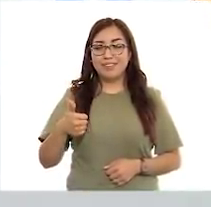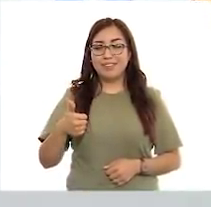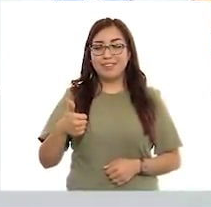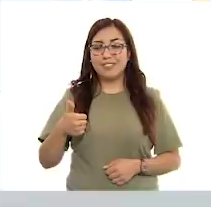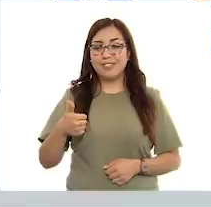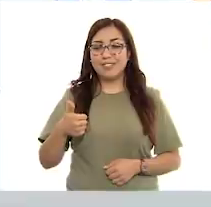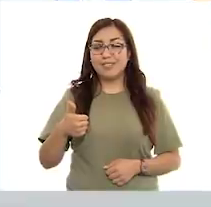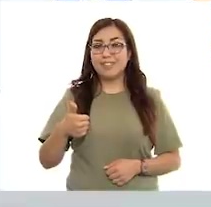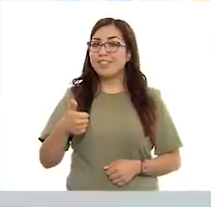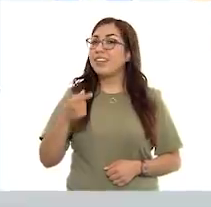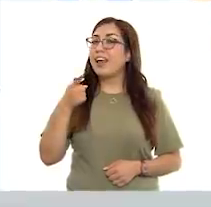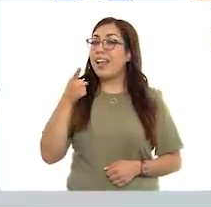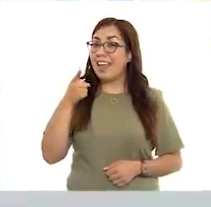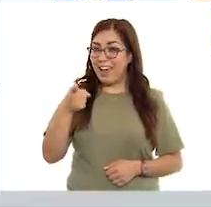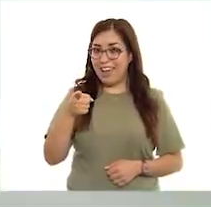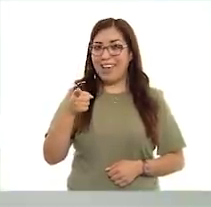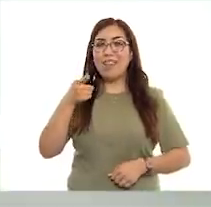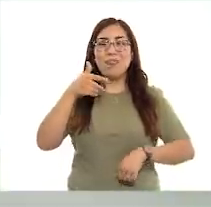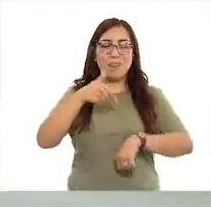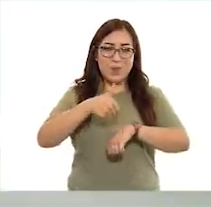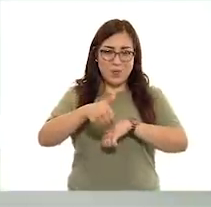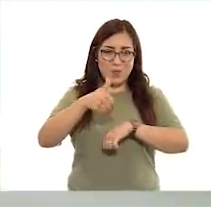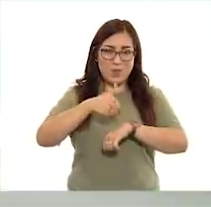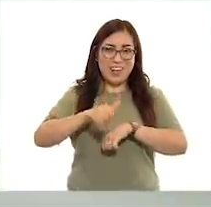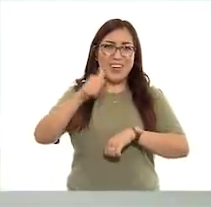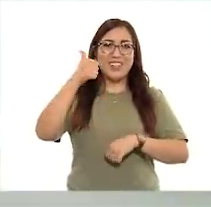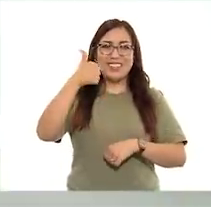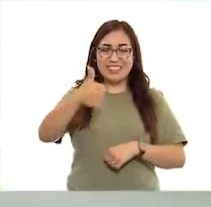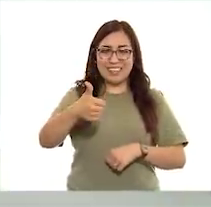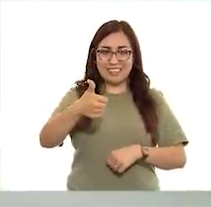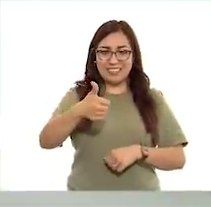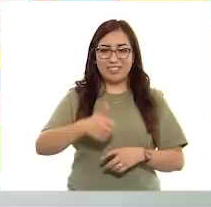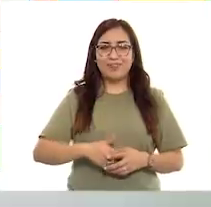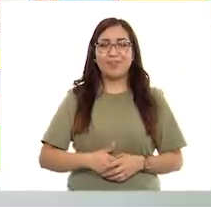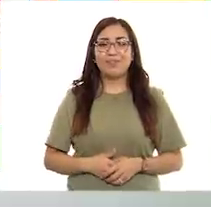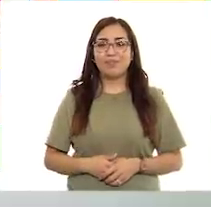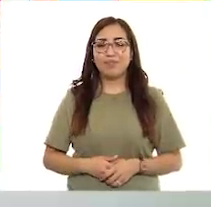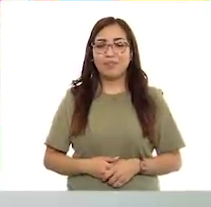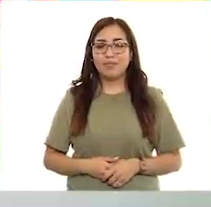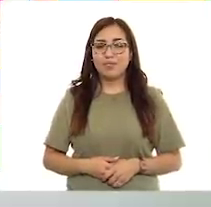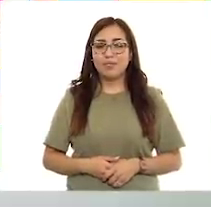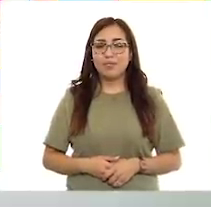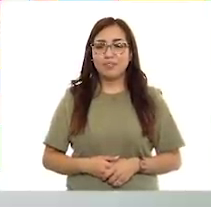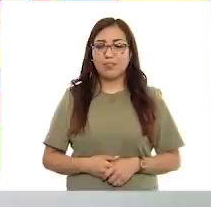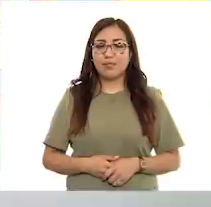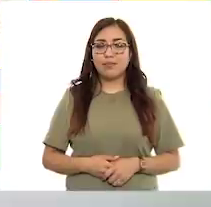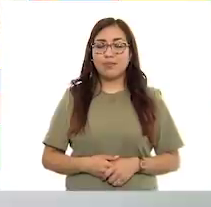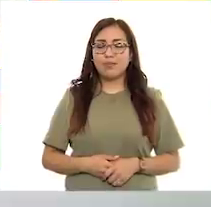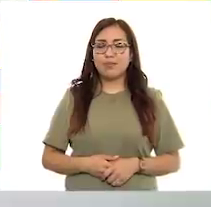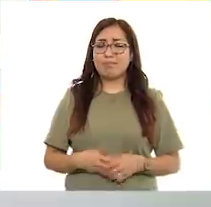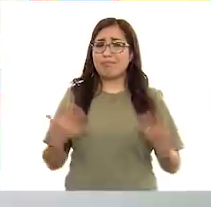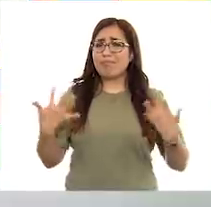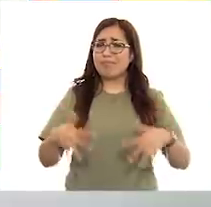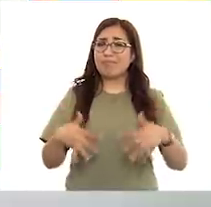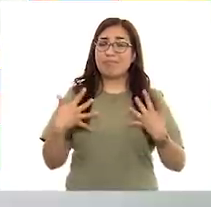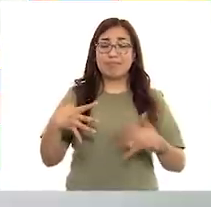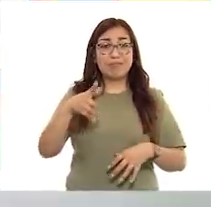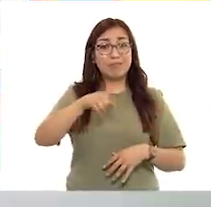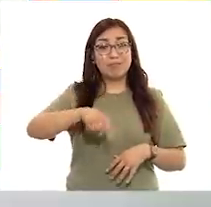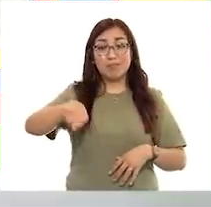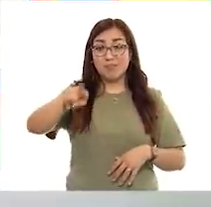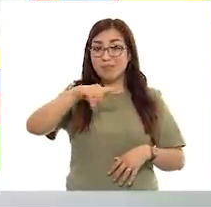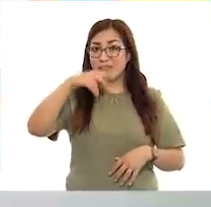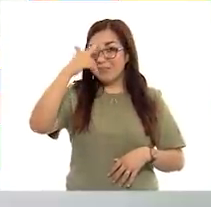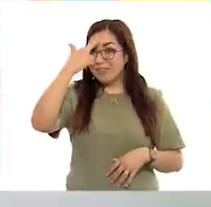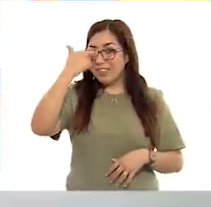¡Seis! Aquí está el número 6. ¡Ay! Tienen toda la